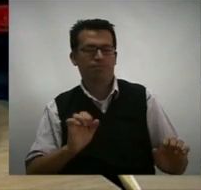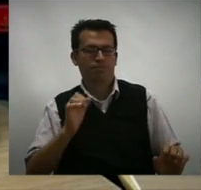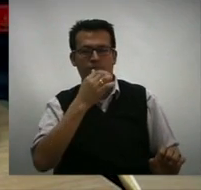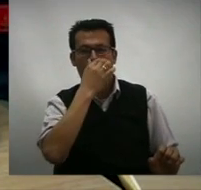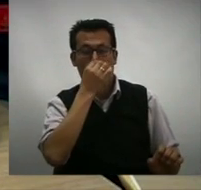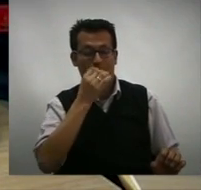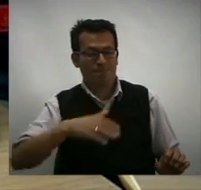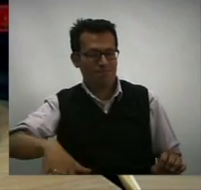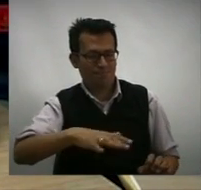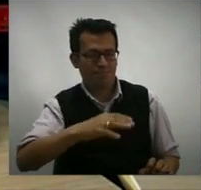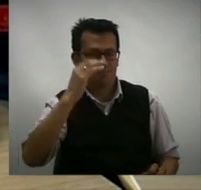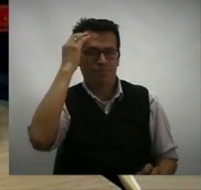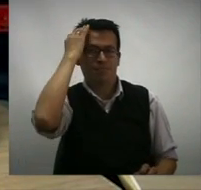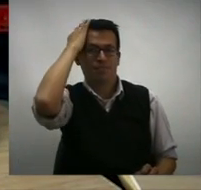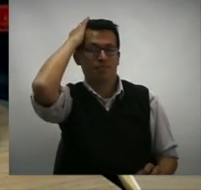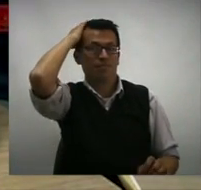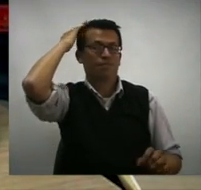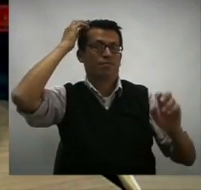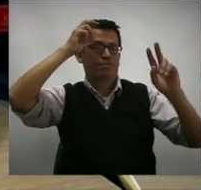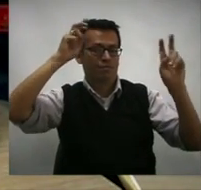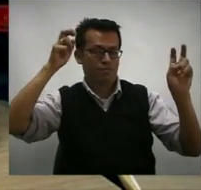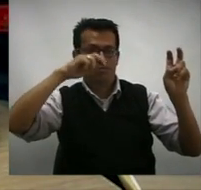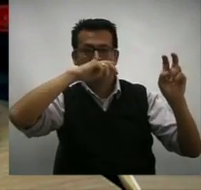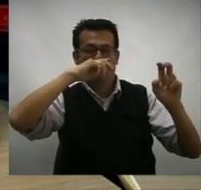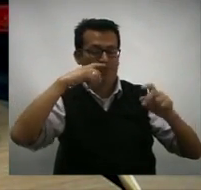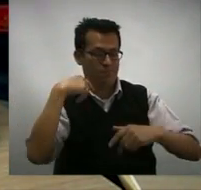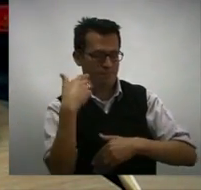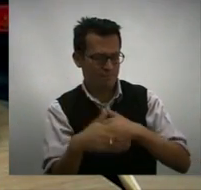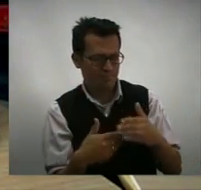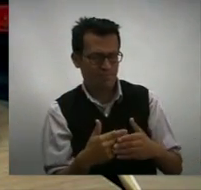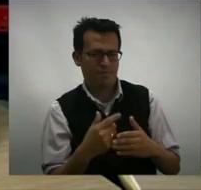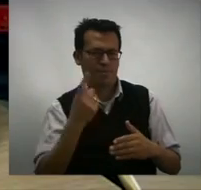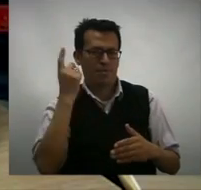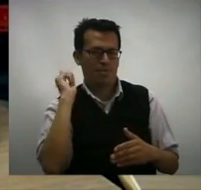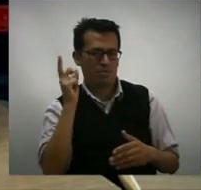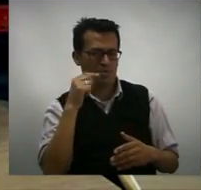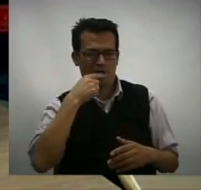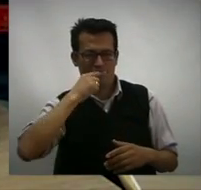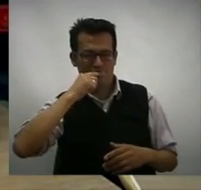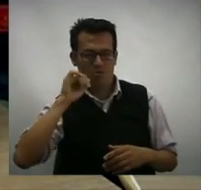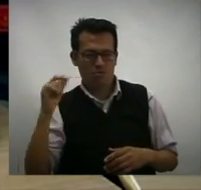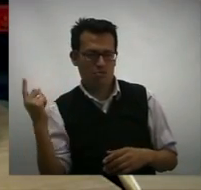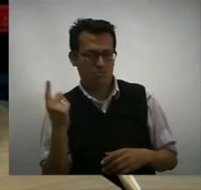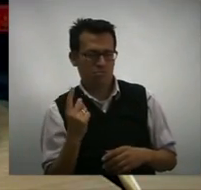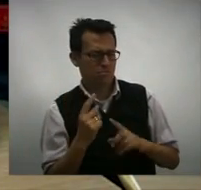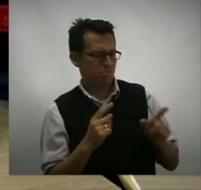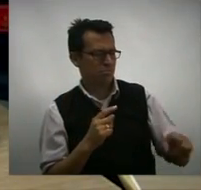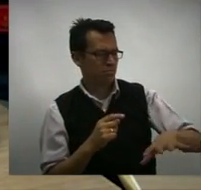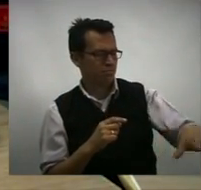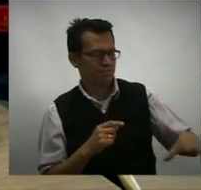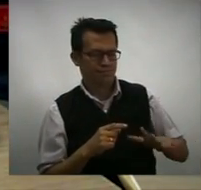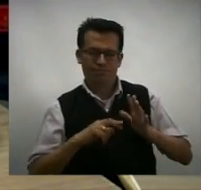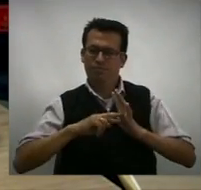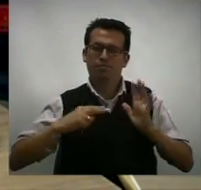medio social. Comillas, el cuerpo está directamente inmerso en un campo político, Foucault. un sabor, un saber, perdón, unas